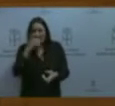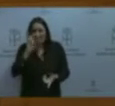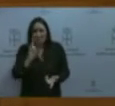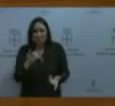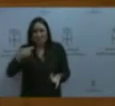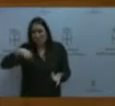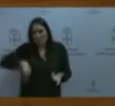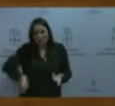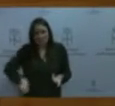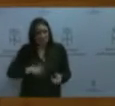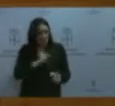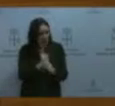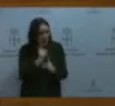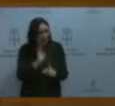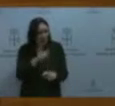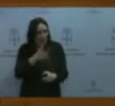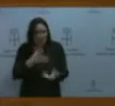entiendo.